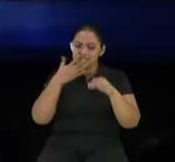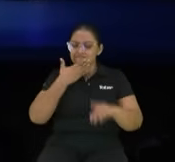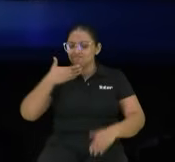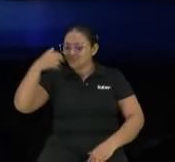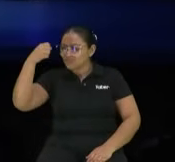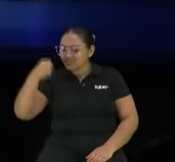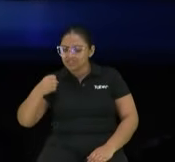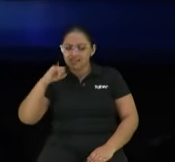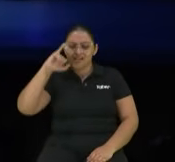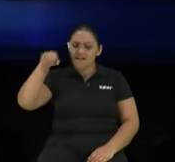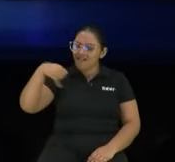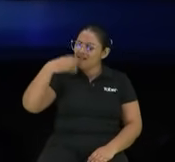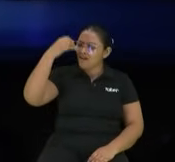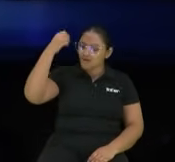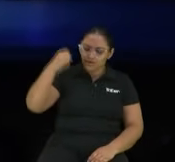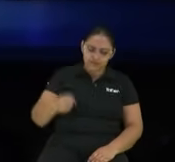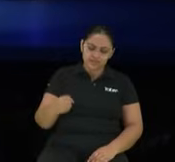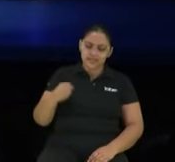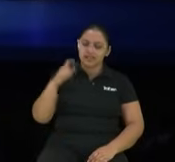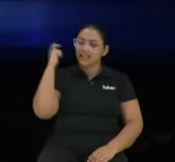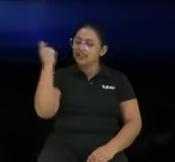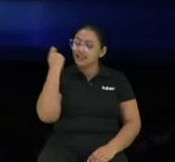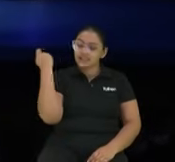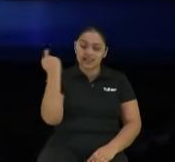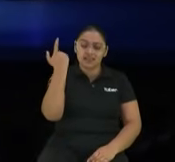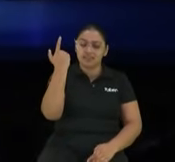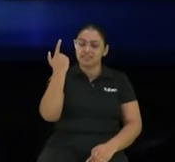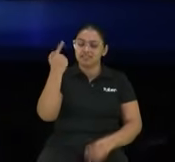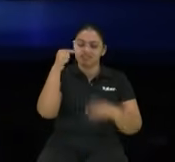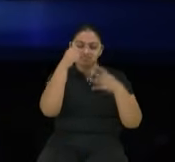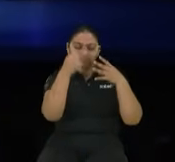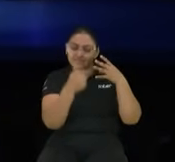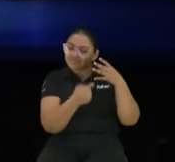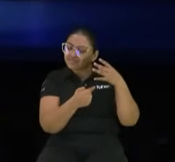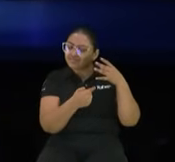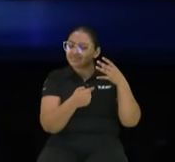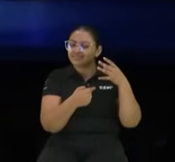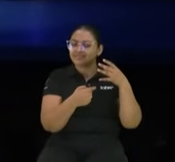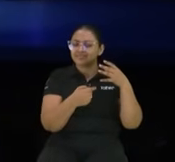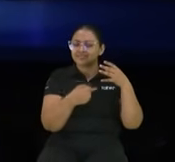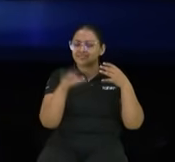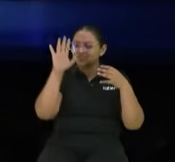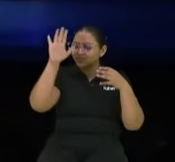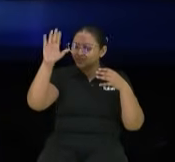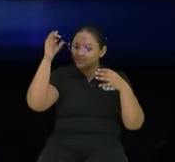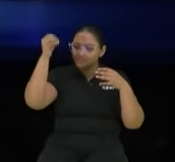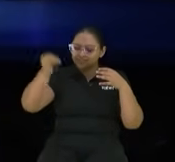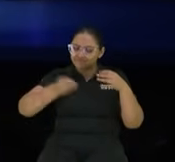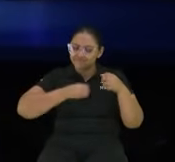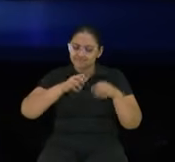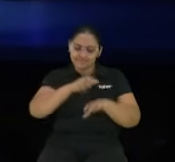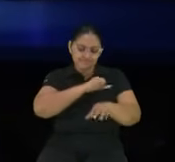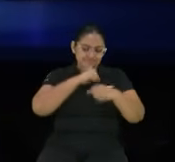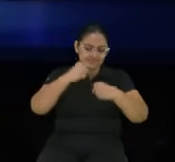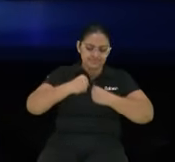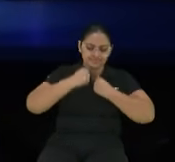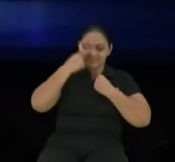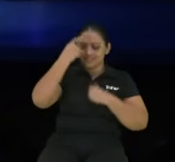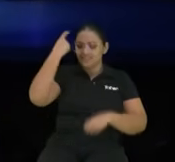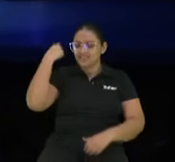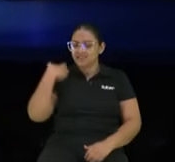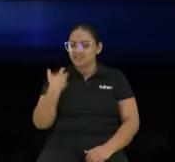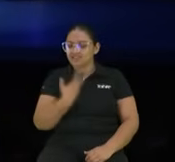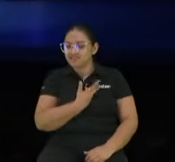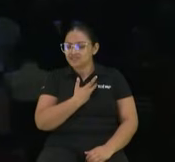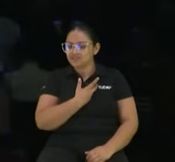Josué de un David Gracias señor porque esa valentía tuya nos Recuerda que no nos abandonas